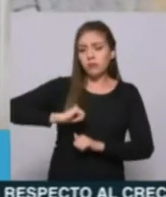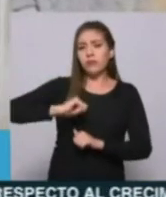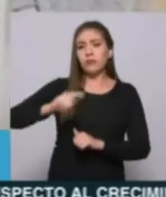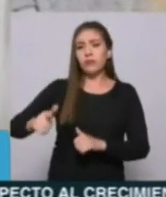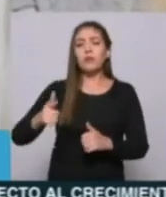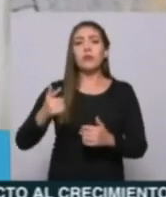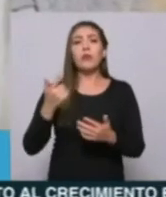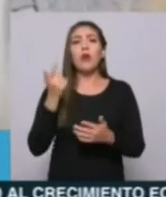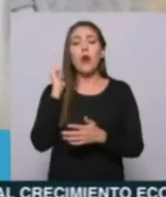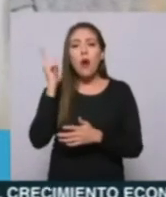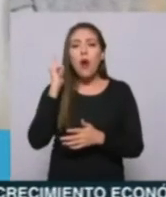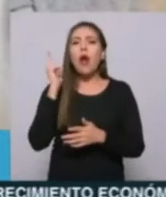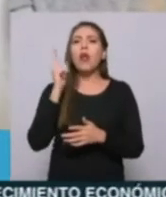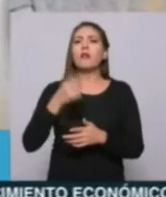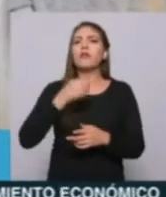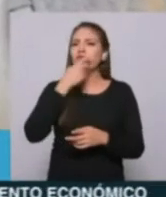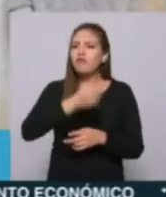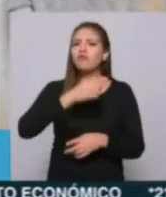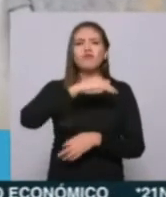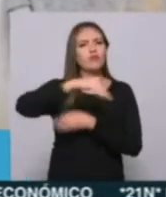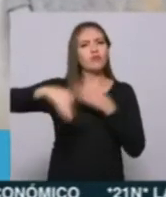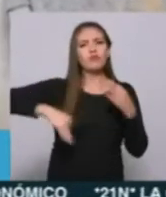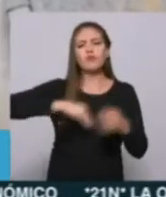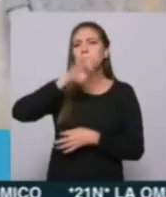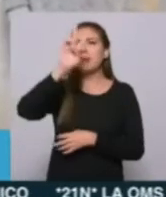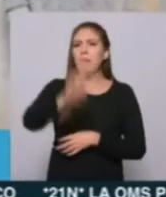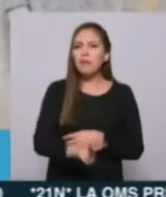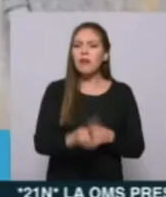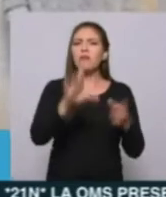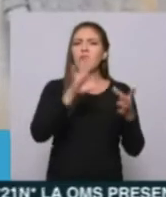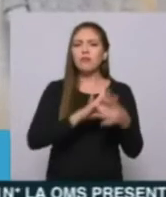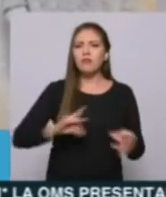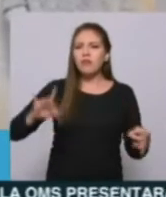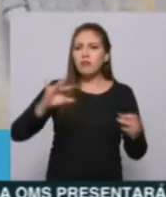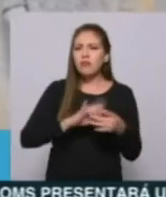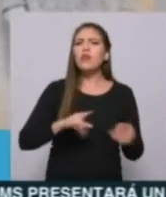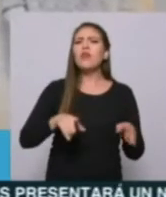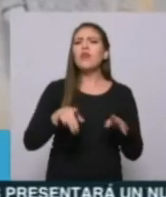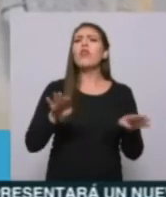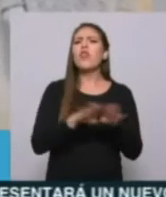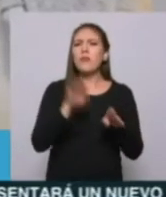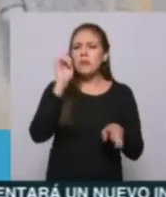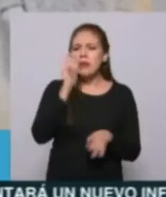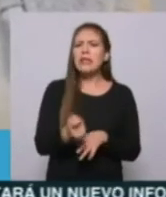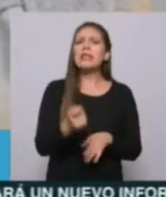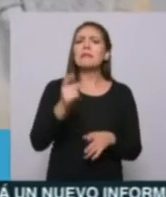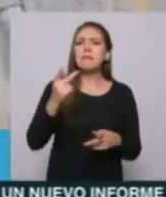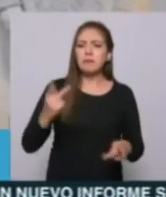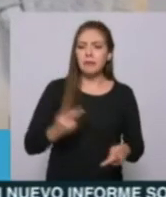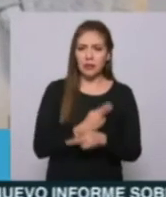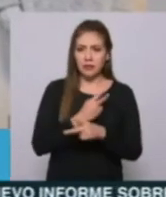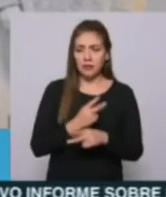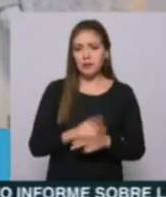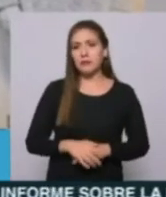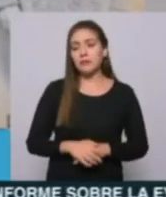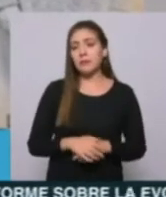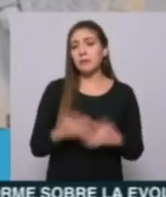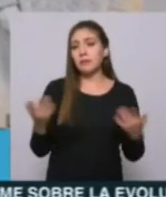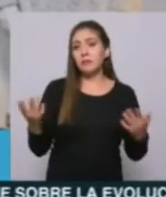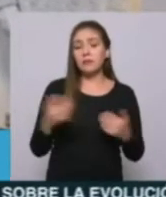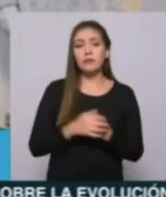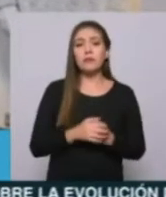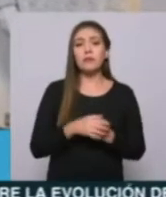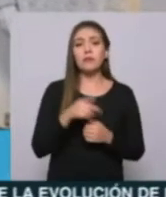yo confío en que nos digan toda la verdad sobre cómo es que se llegó a esto. En cualquiera de las dos hipótesis,